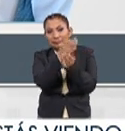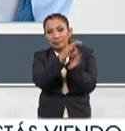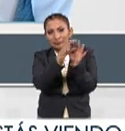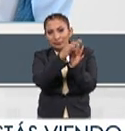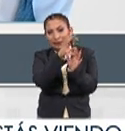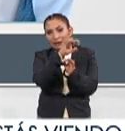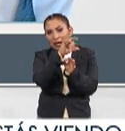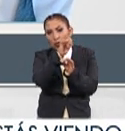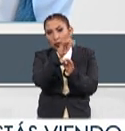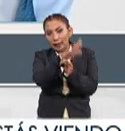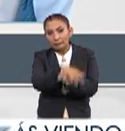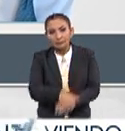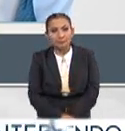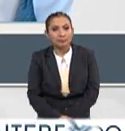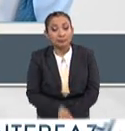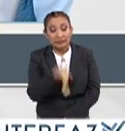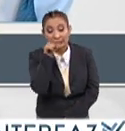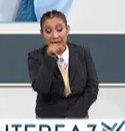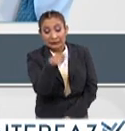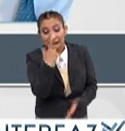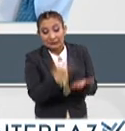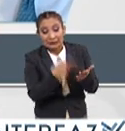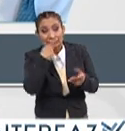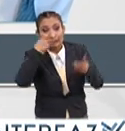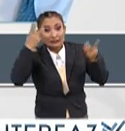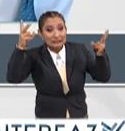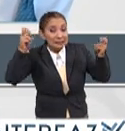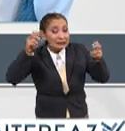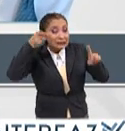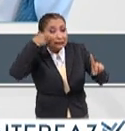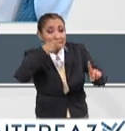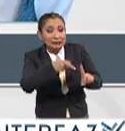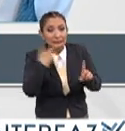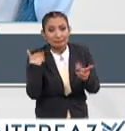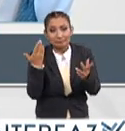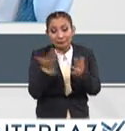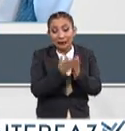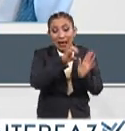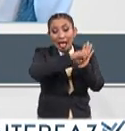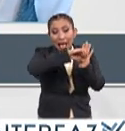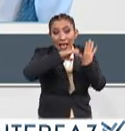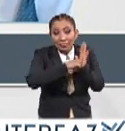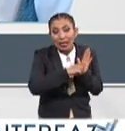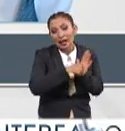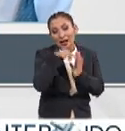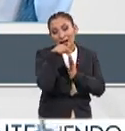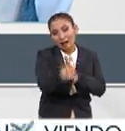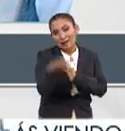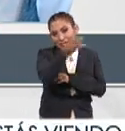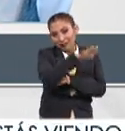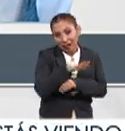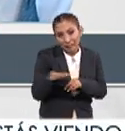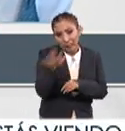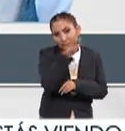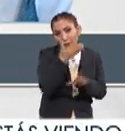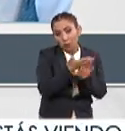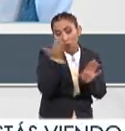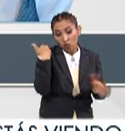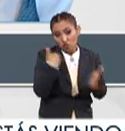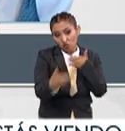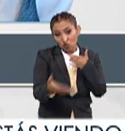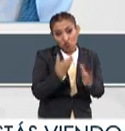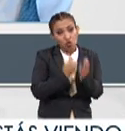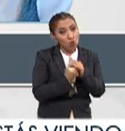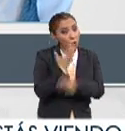celular regenerativa, donde ahí vamos a hablar específicamente la parte ética en este campo que es muy